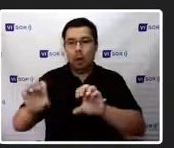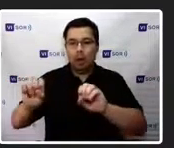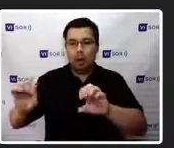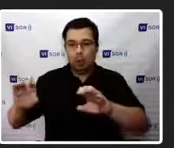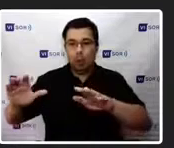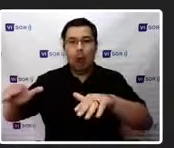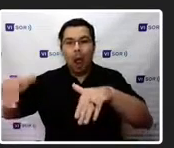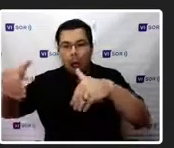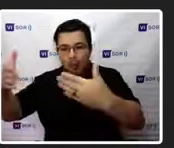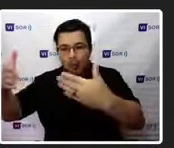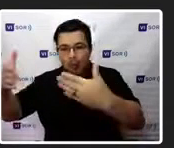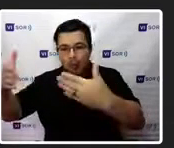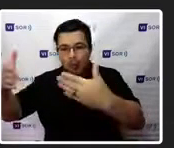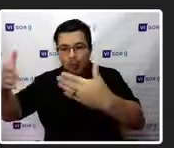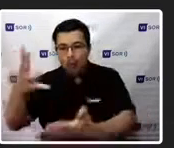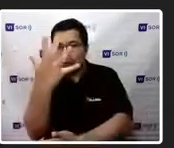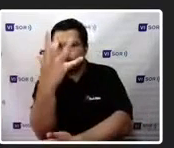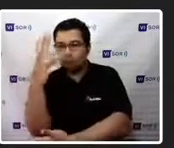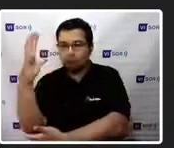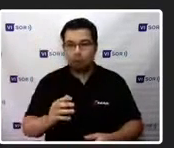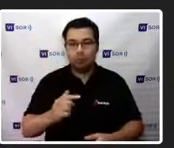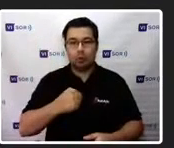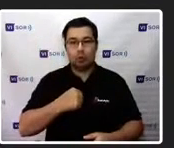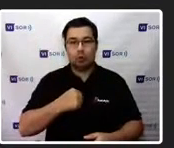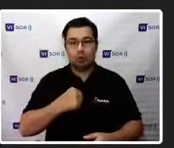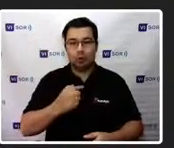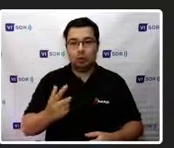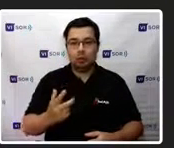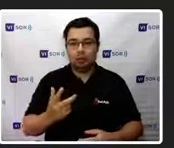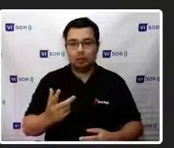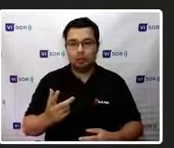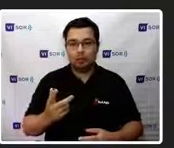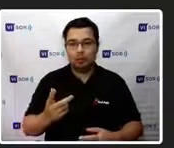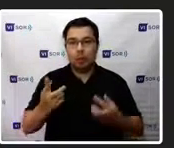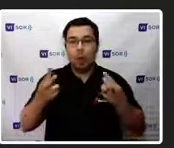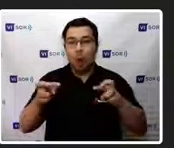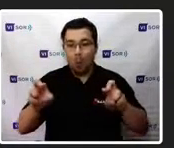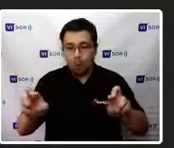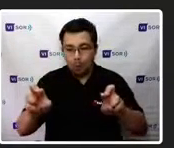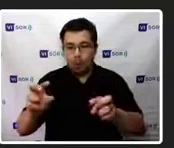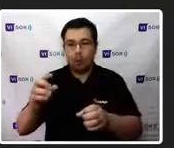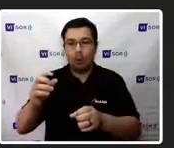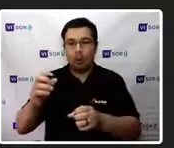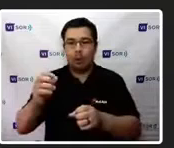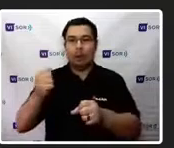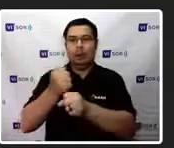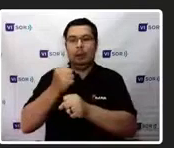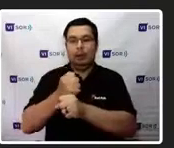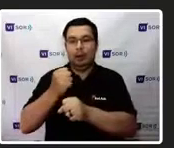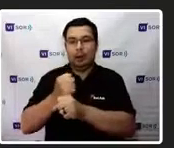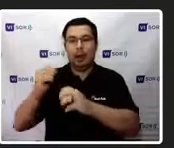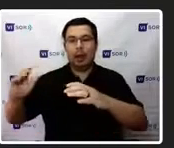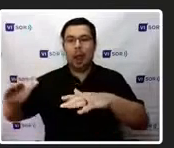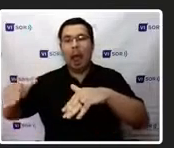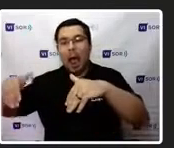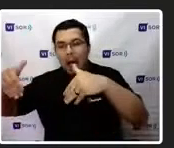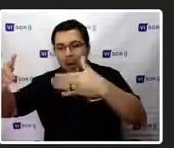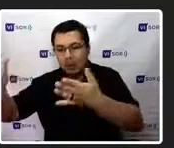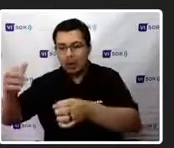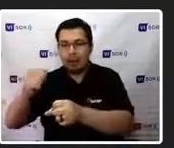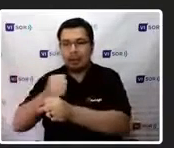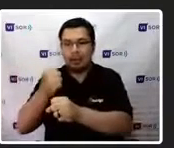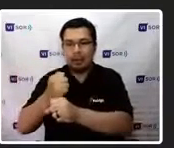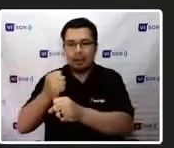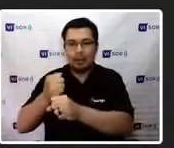terreno de una de las asignaturas que mostraban ahí en la malla, que es taller al aire libre. Y bueno, es lo que a mí me gusta, estar al